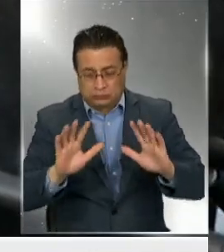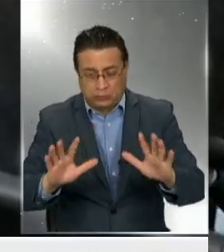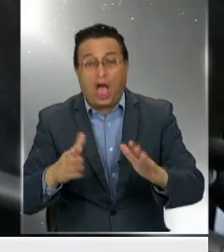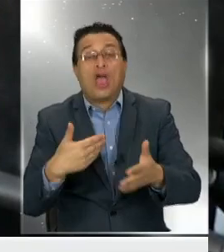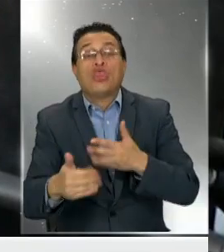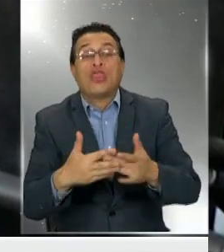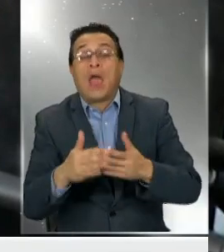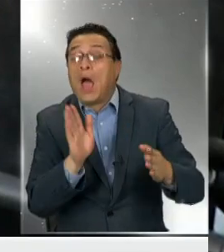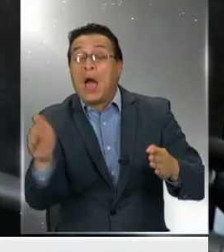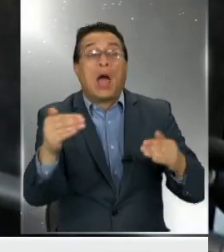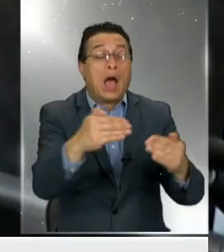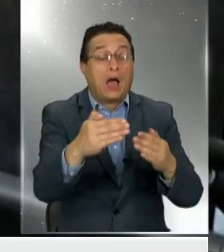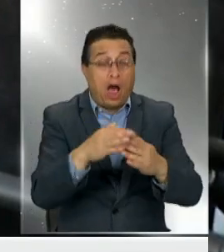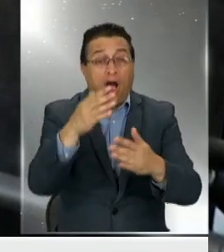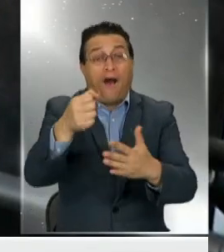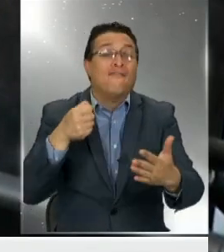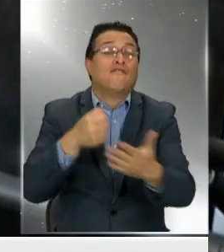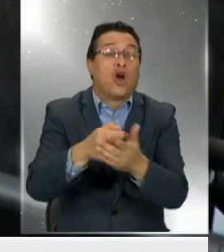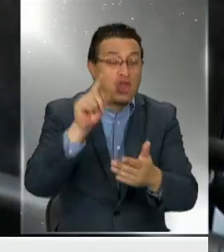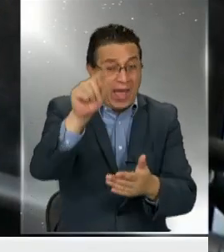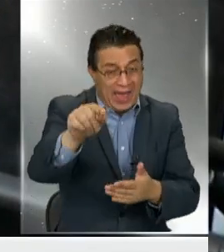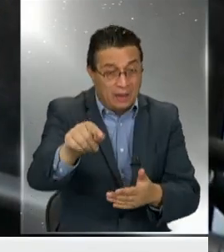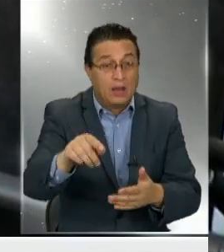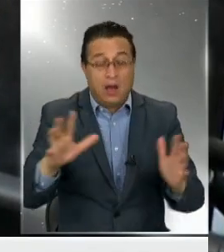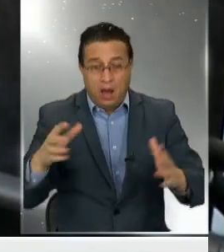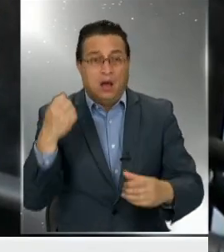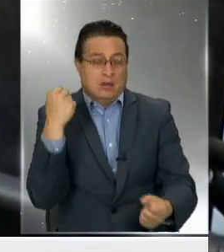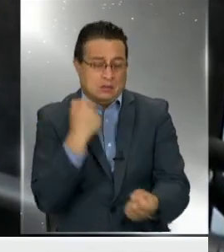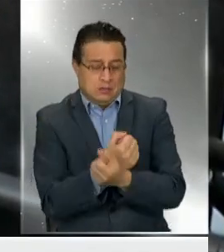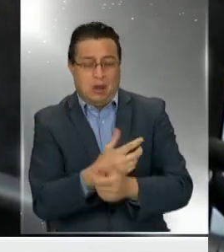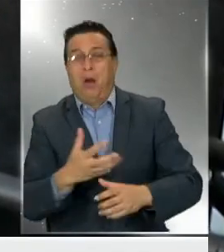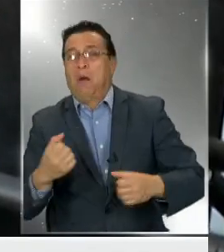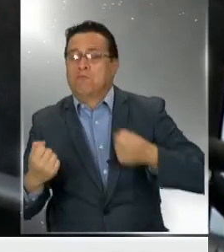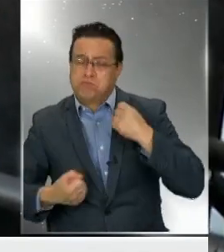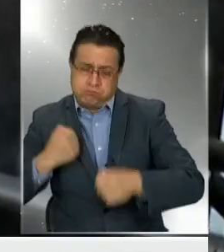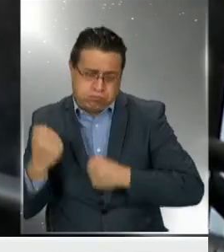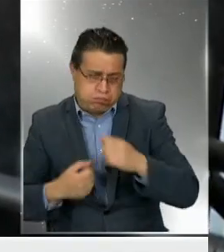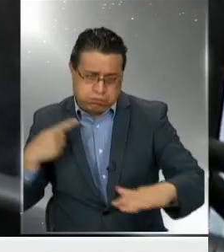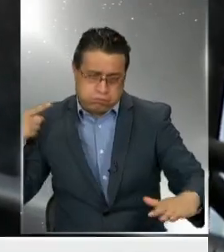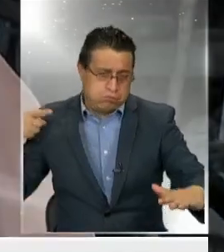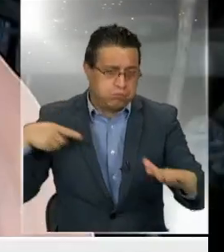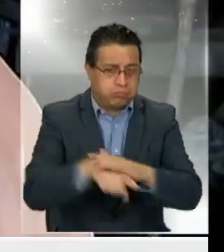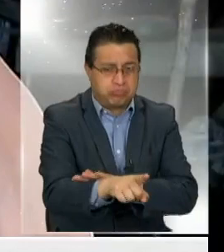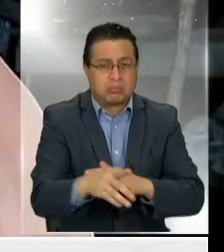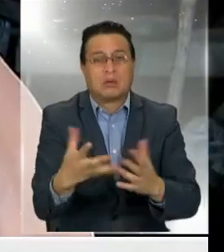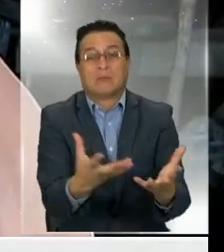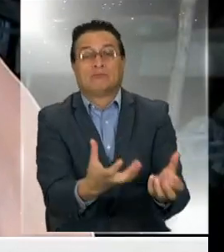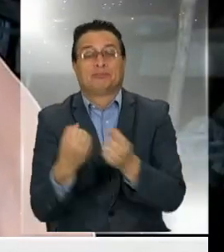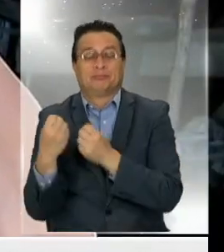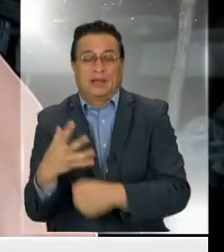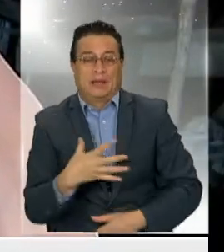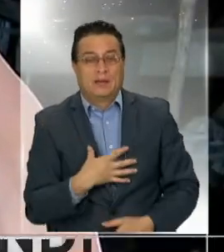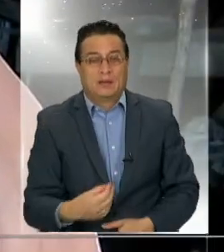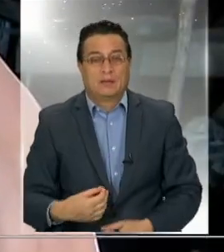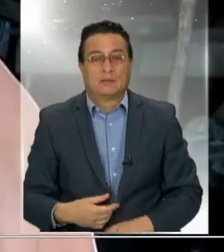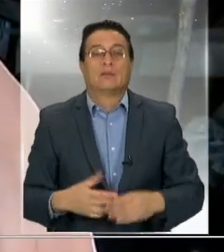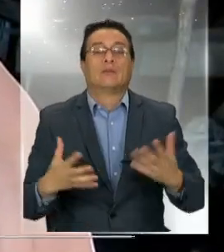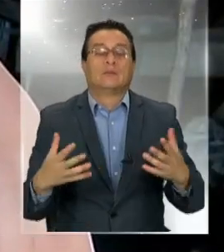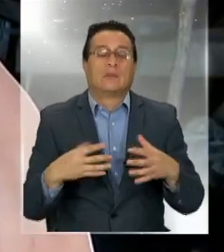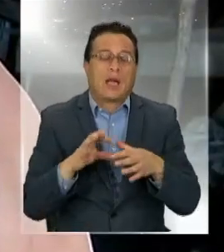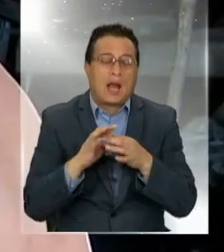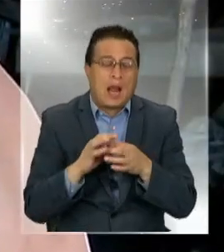está? Allá, le dije yo, al fondo. Y ahí el carabinero se metió para allá a sacar a mi hija. Pero demos gracias a Dios que están con